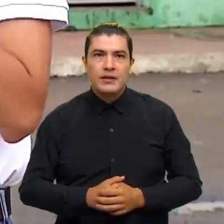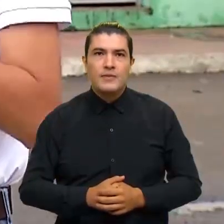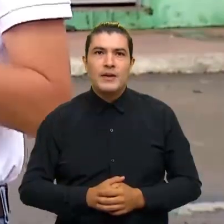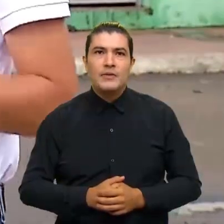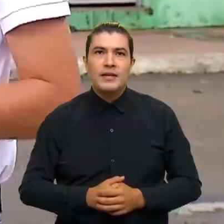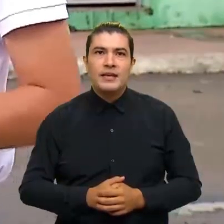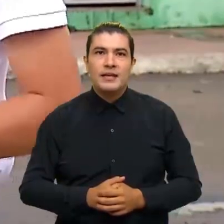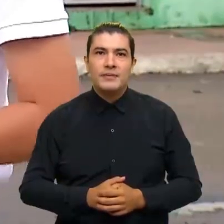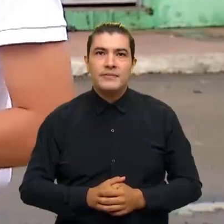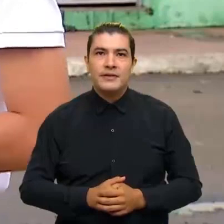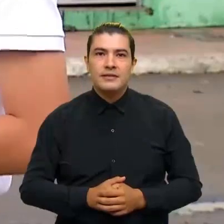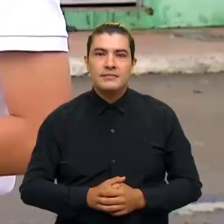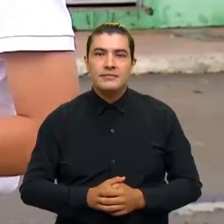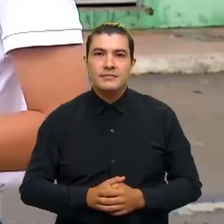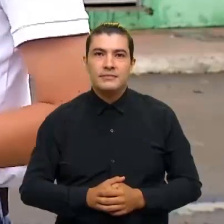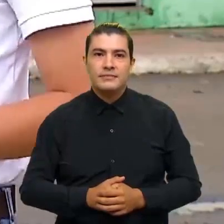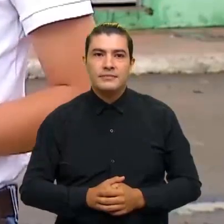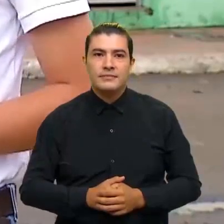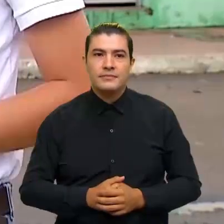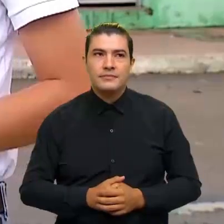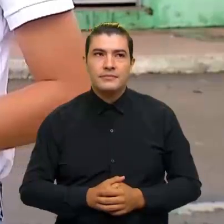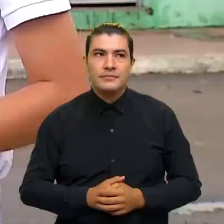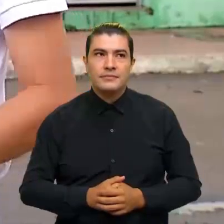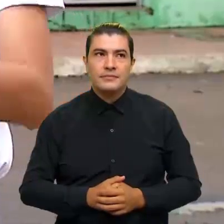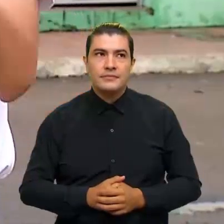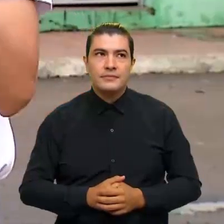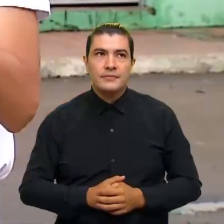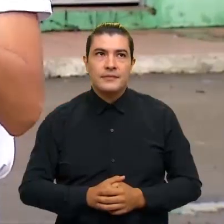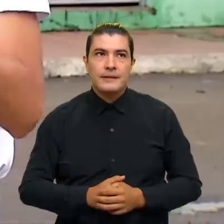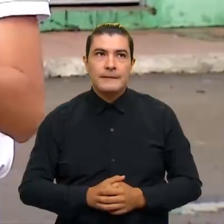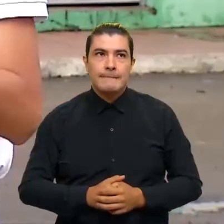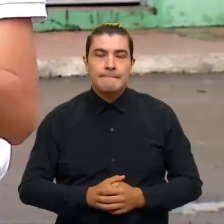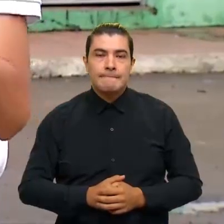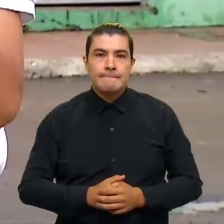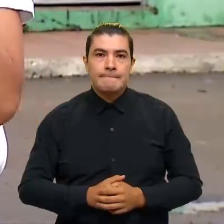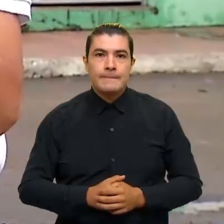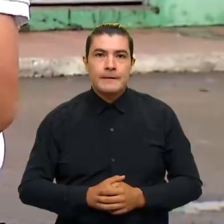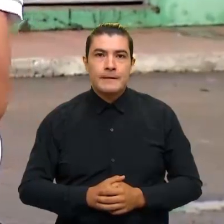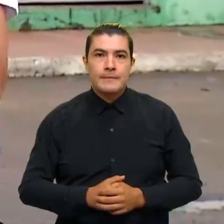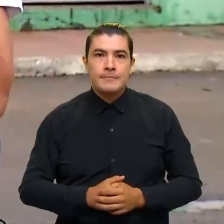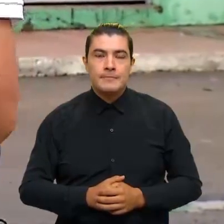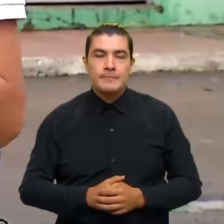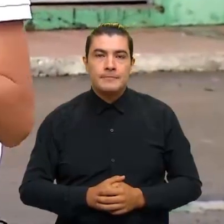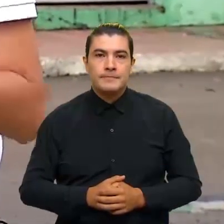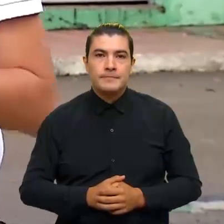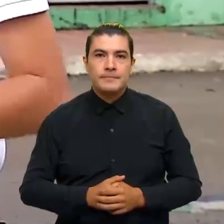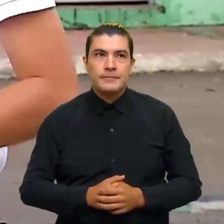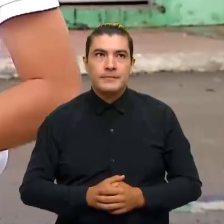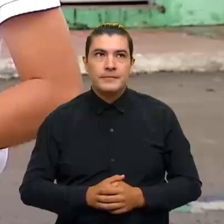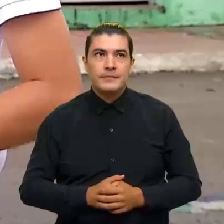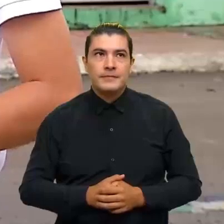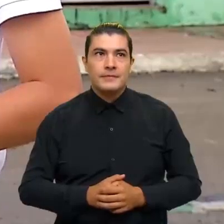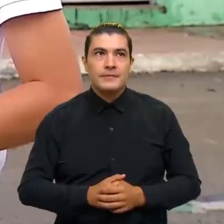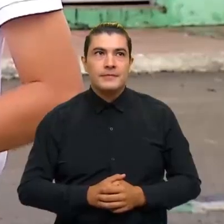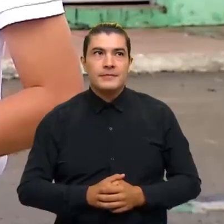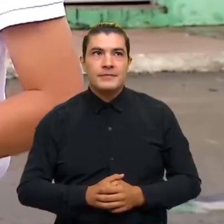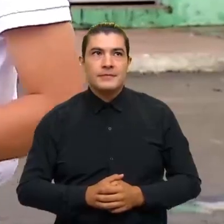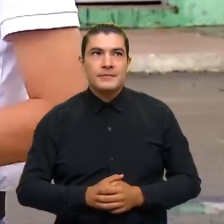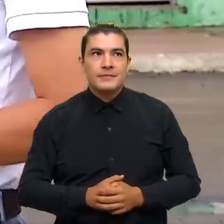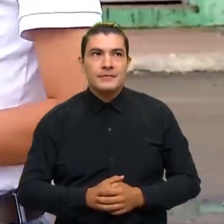hacer un control directo a esos establecimientos de comercio que están comprando esos bienes hurtados por parte de los